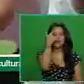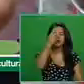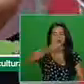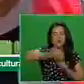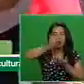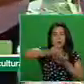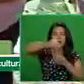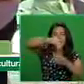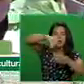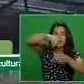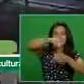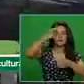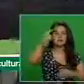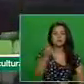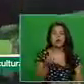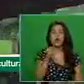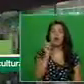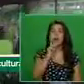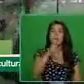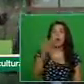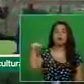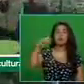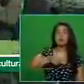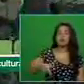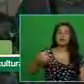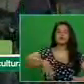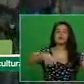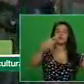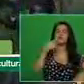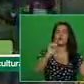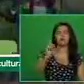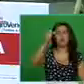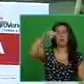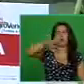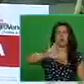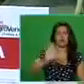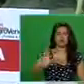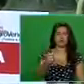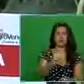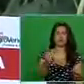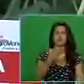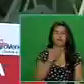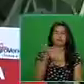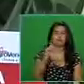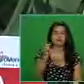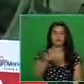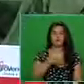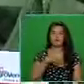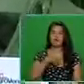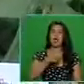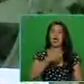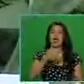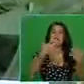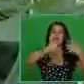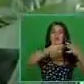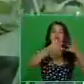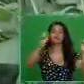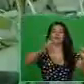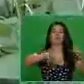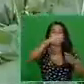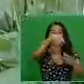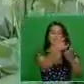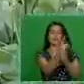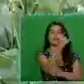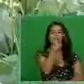era imposible hacer, que el pueblo no podía hacer estas cosas, que esto estaba reservado, era para las grandes transnacionales, etcétera. Bueno, aquí